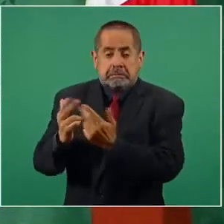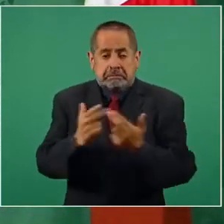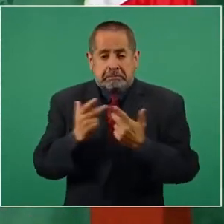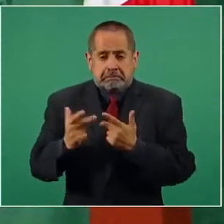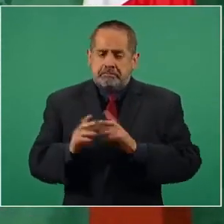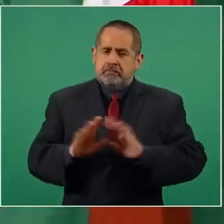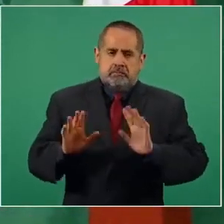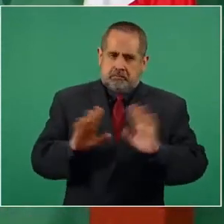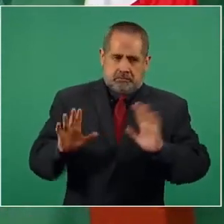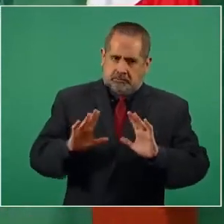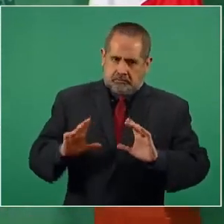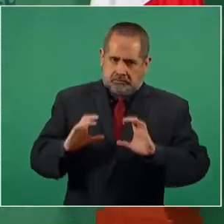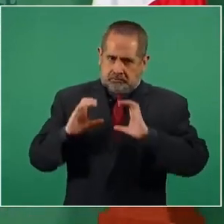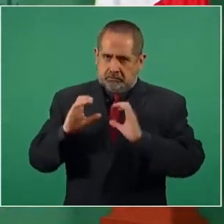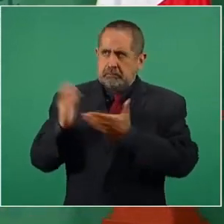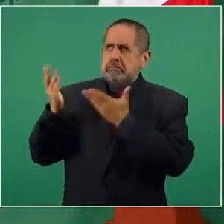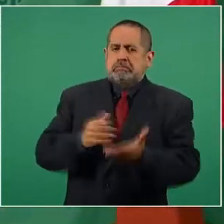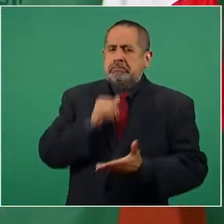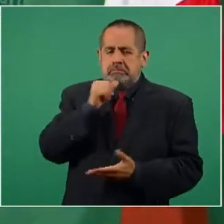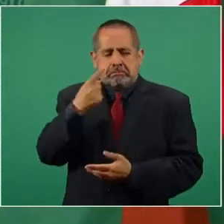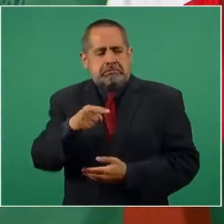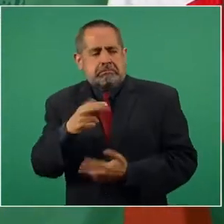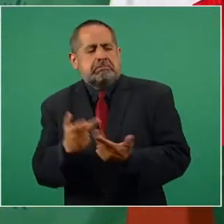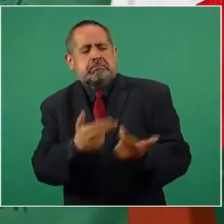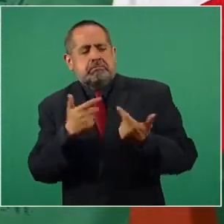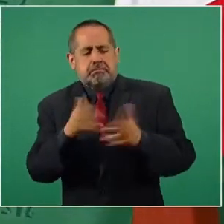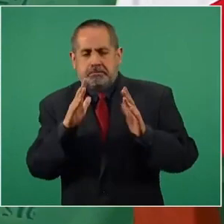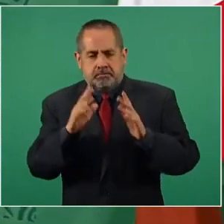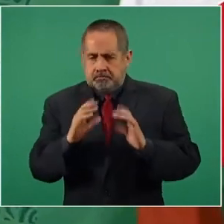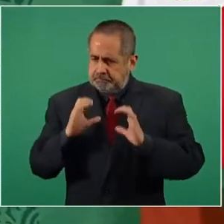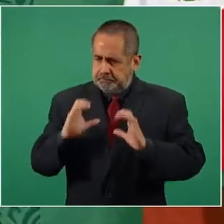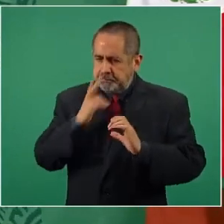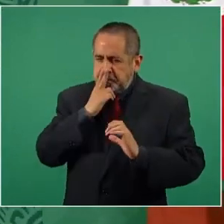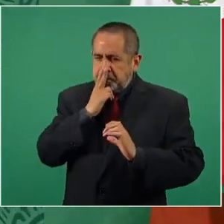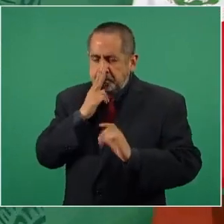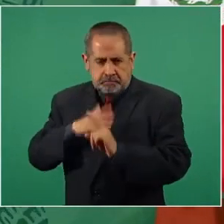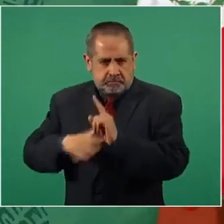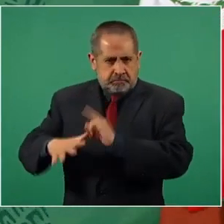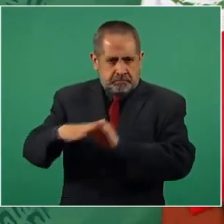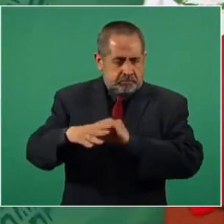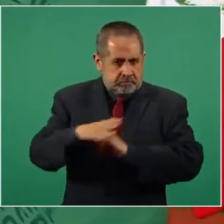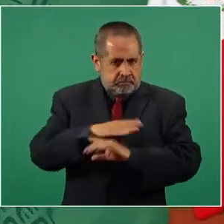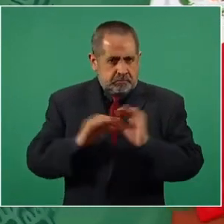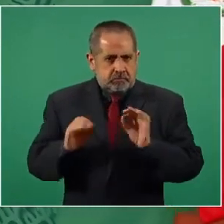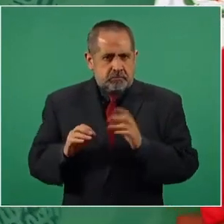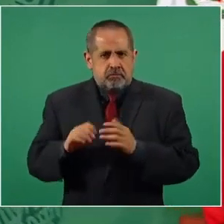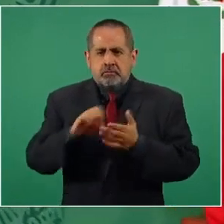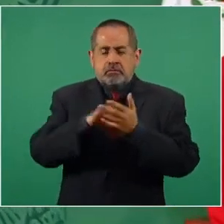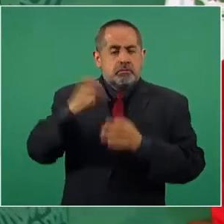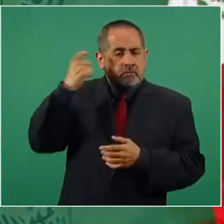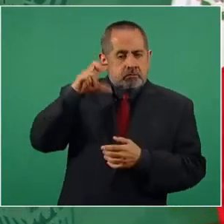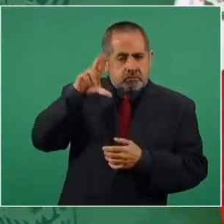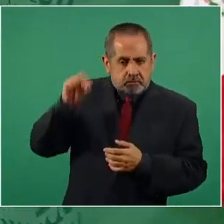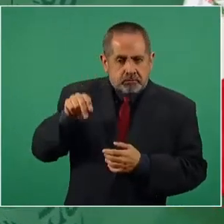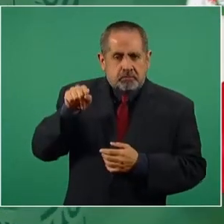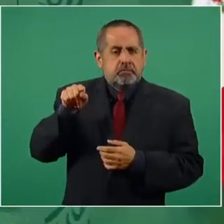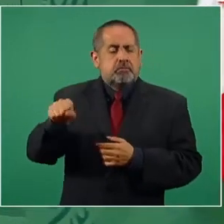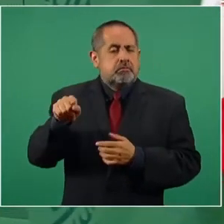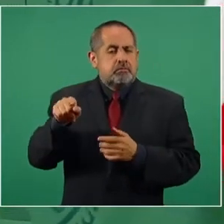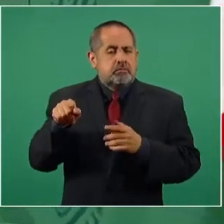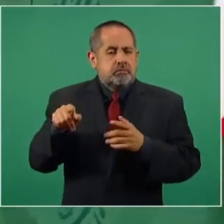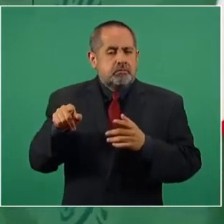ya nadie llega. Pues se llega a Quintana Roo,